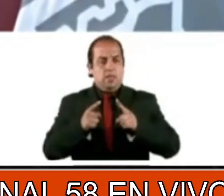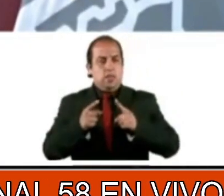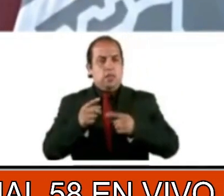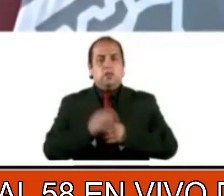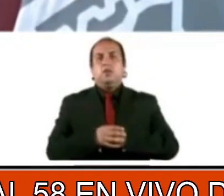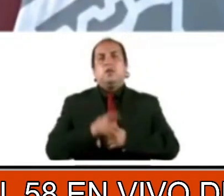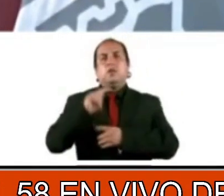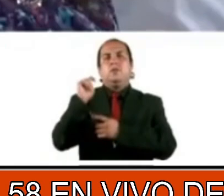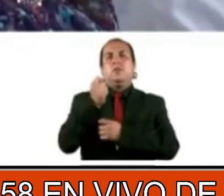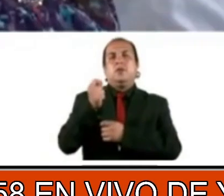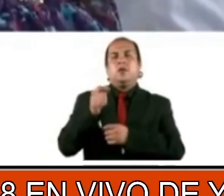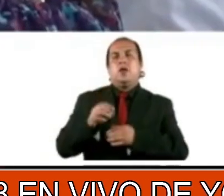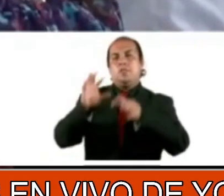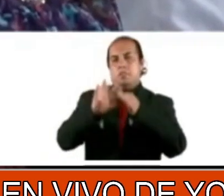conocer.